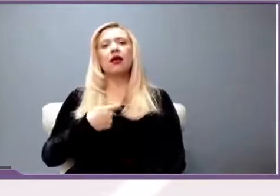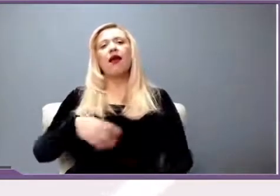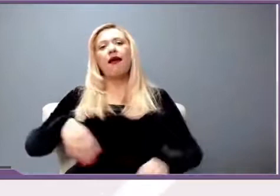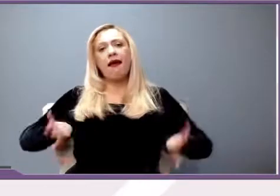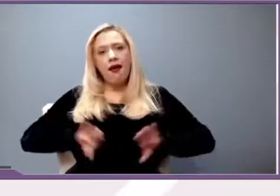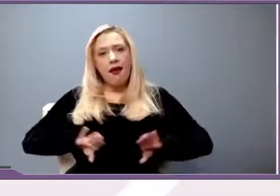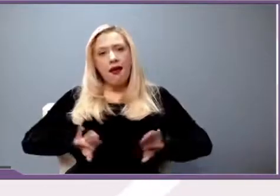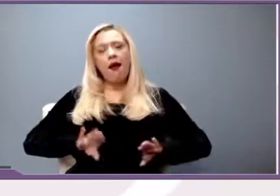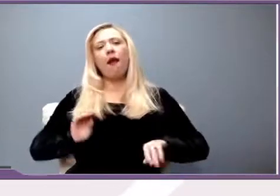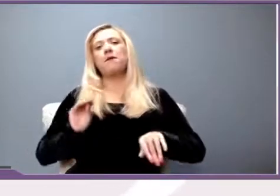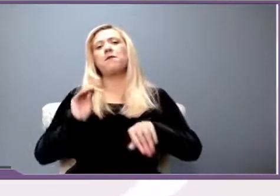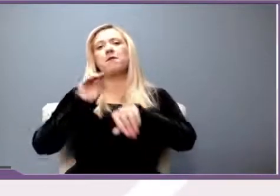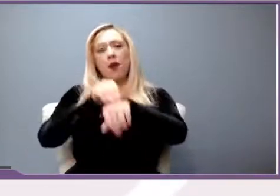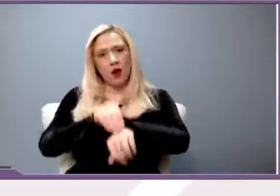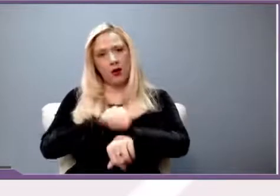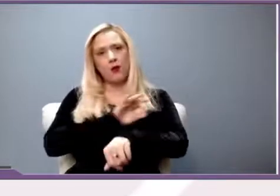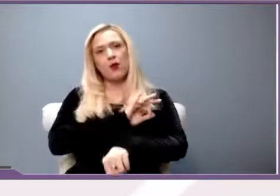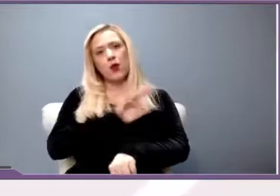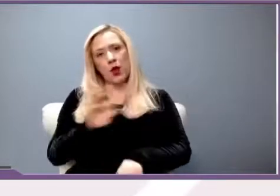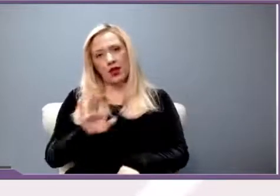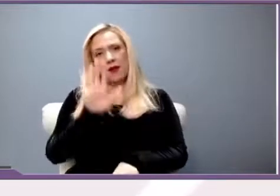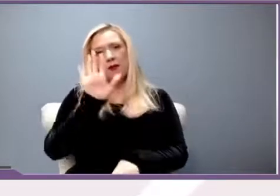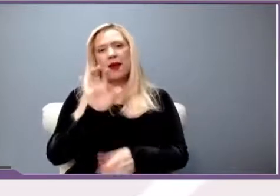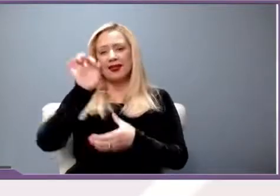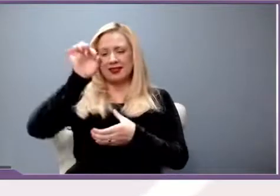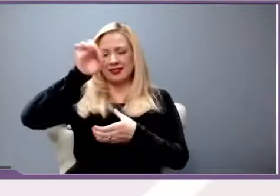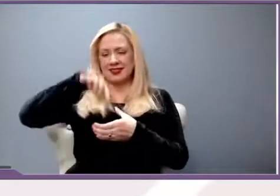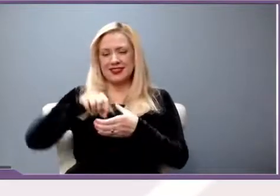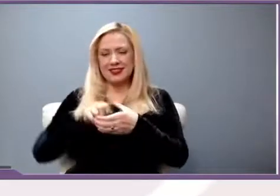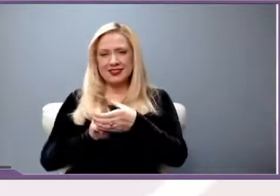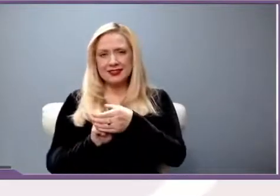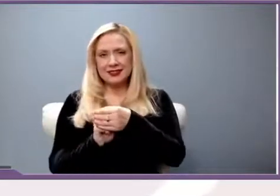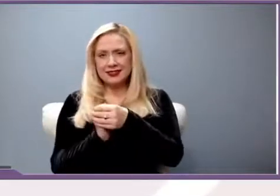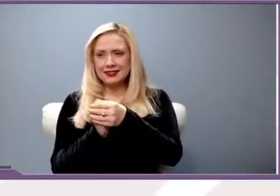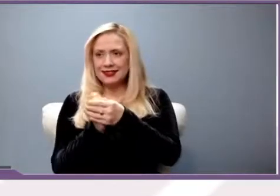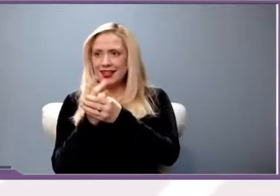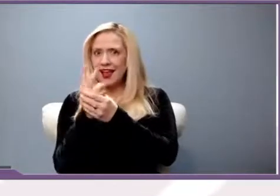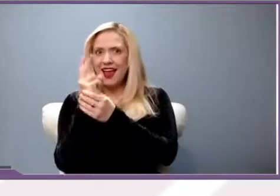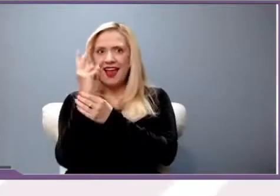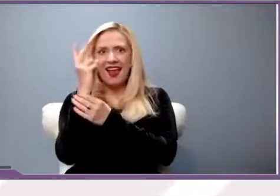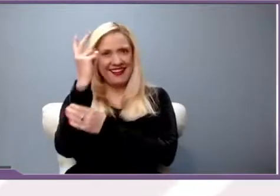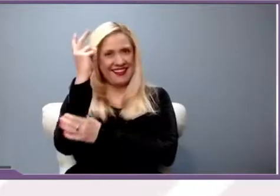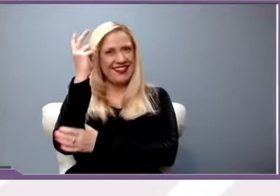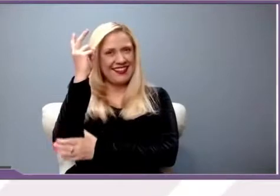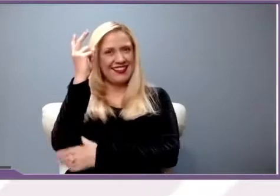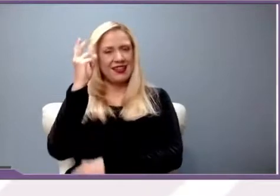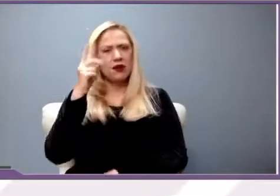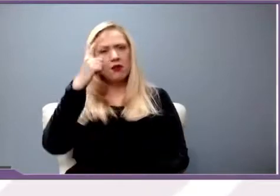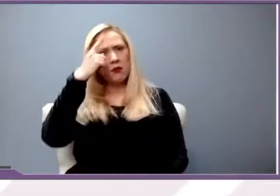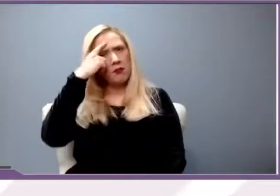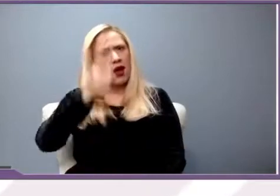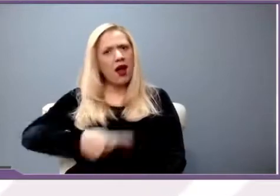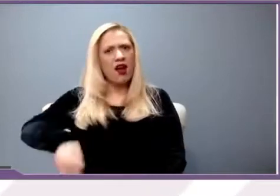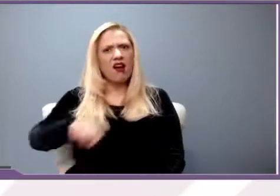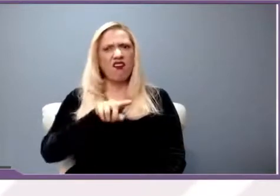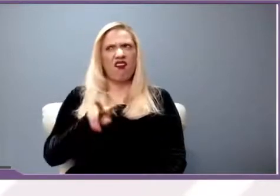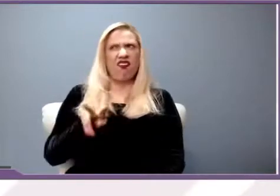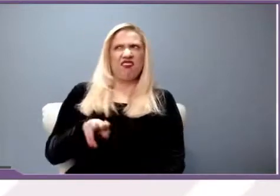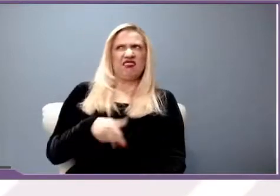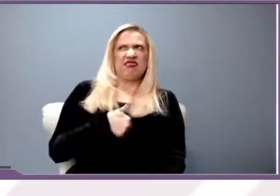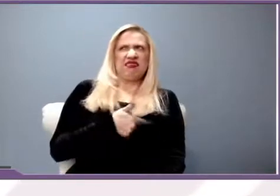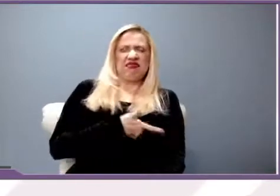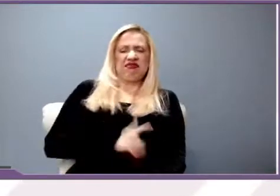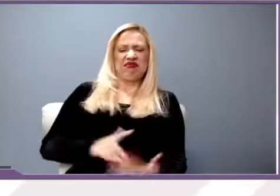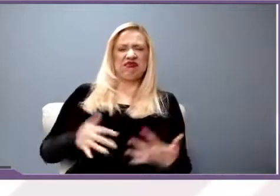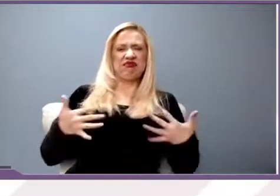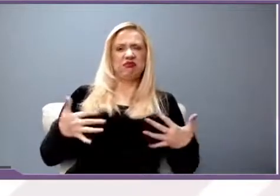se trata también de poner como una semilla del mal, provocar en las personas, sí, molestia, pero también preguntas, y además preguntas sobre los propios